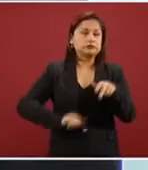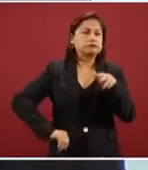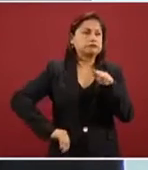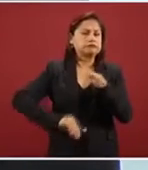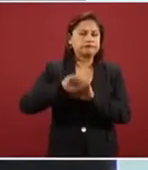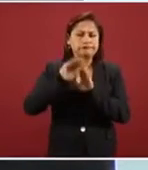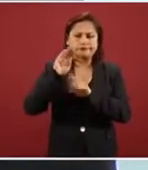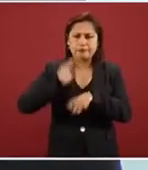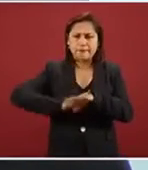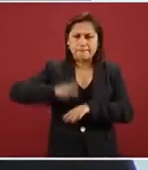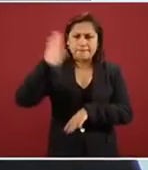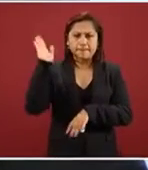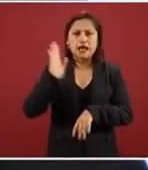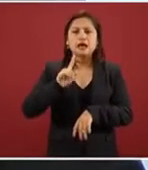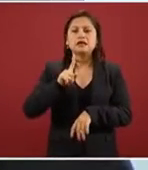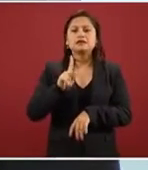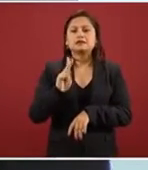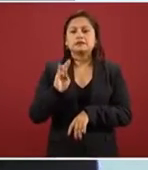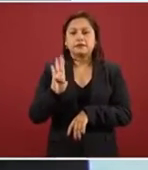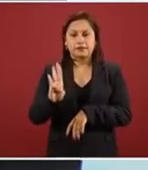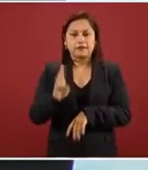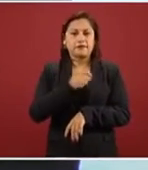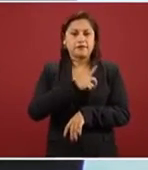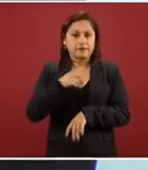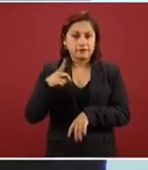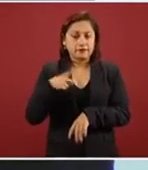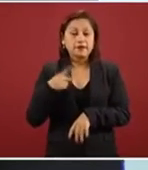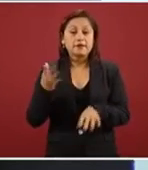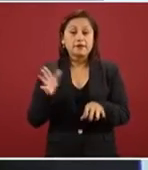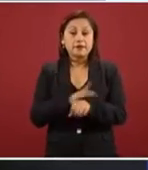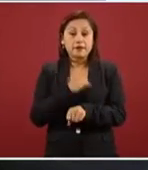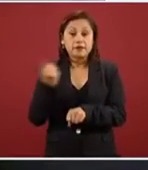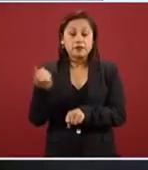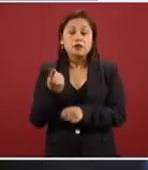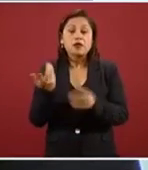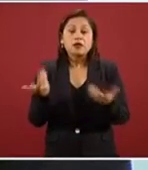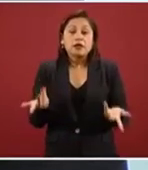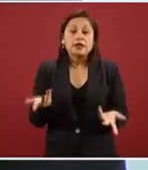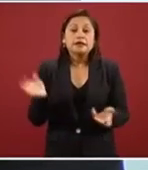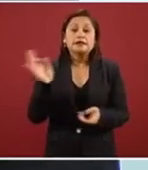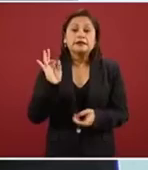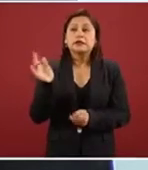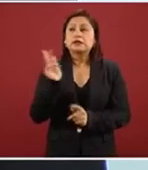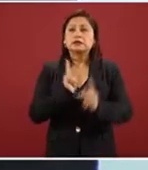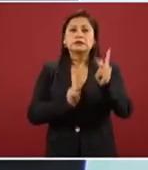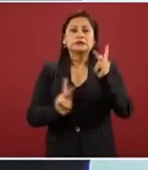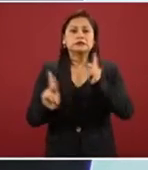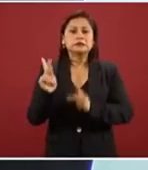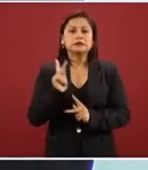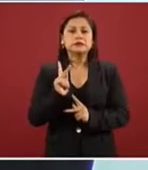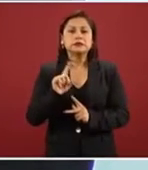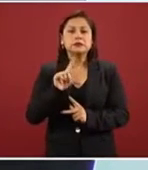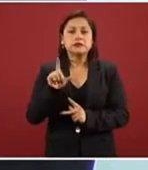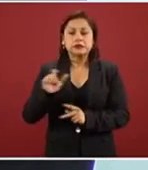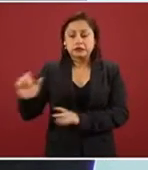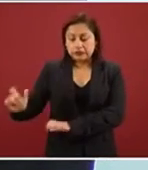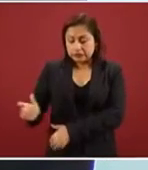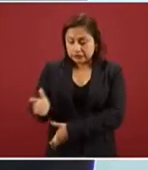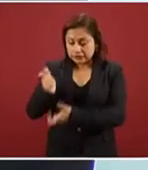significaría destinar más recursos del presupuesto al pago del servicio de